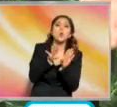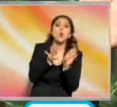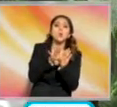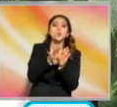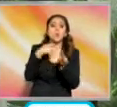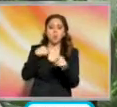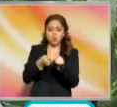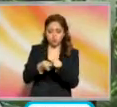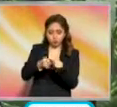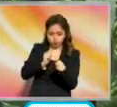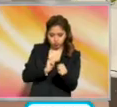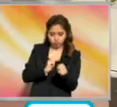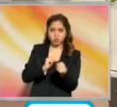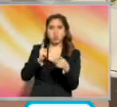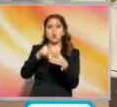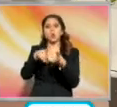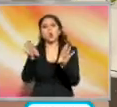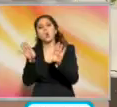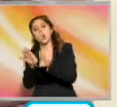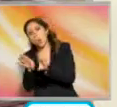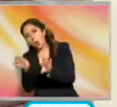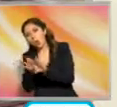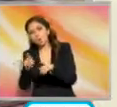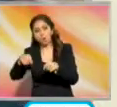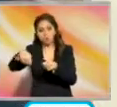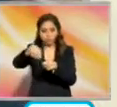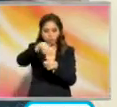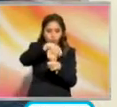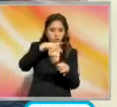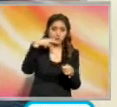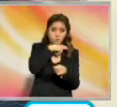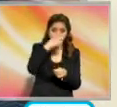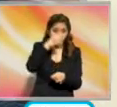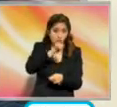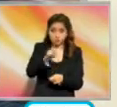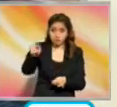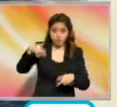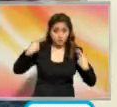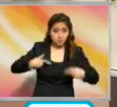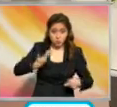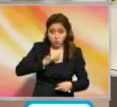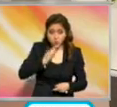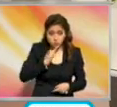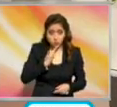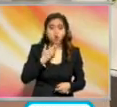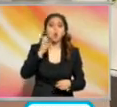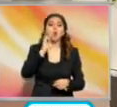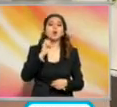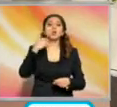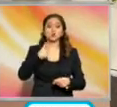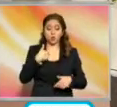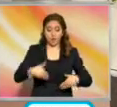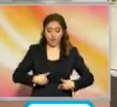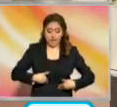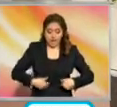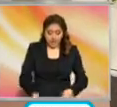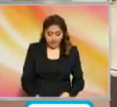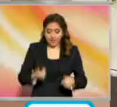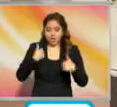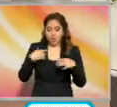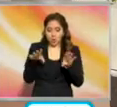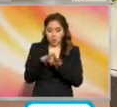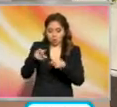lata? Exactamente, ¿no? sí, pero... ¿Cómo se puede abrir una lata ¿Cómo abrir una- rápidamente? Sí, exactamente. Así escribes. Si tengo hambre, ¿cómo puedo abrir una lata? También Claro, podría ser una